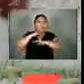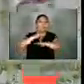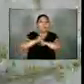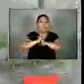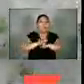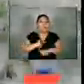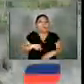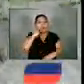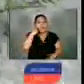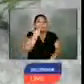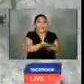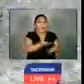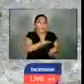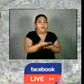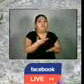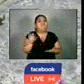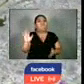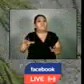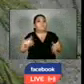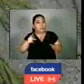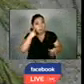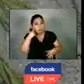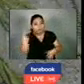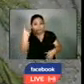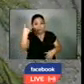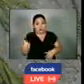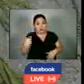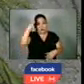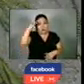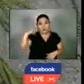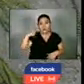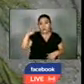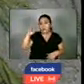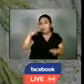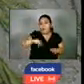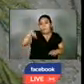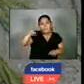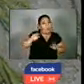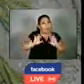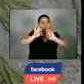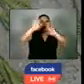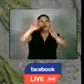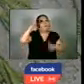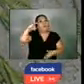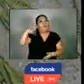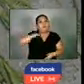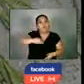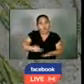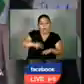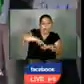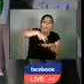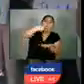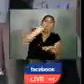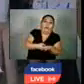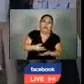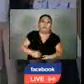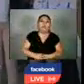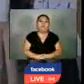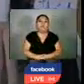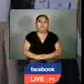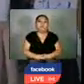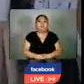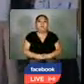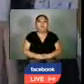que tienen las pruebas necesarias para demostrar que la joven perdió a su hija tras una caída involuntaria en su casa. Contamos